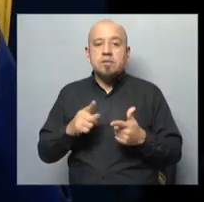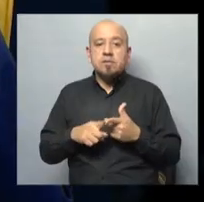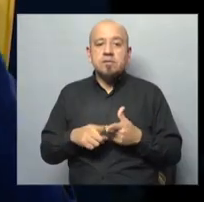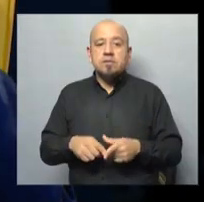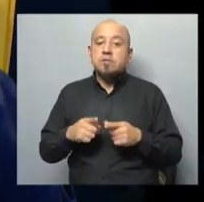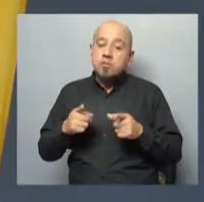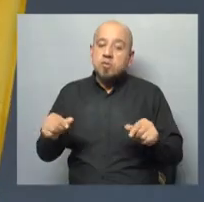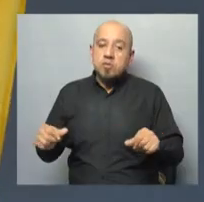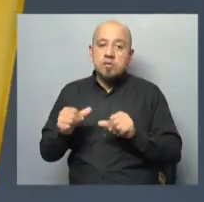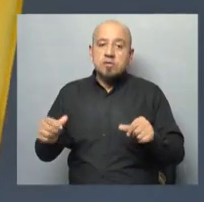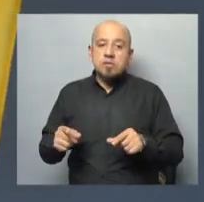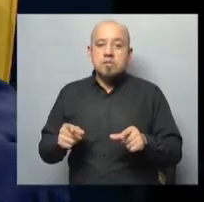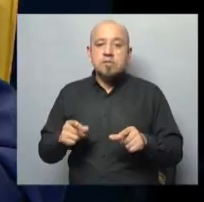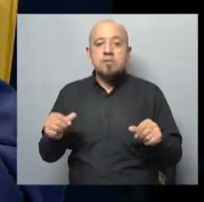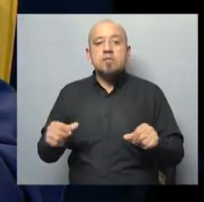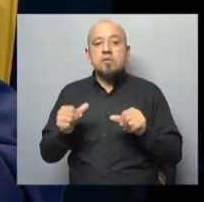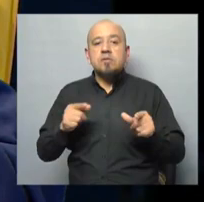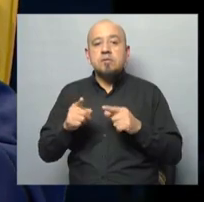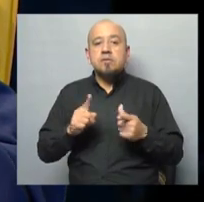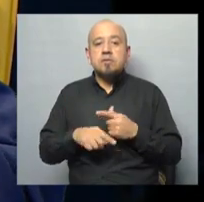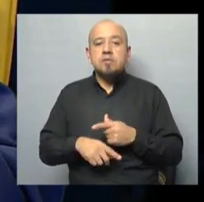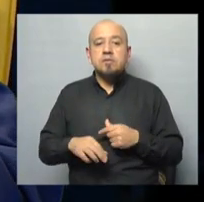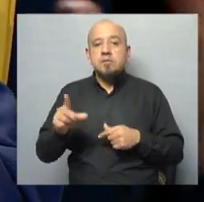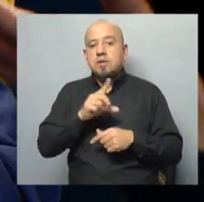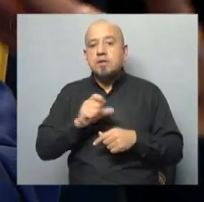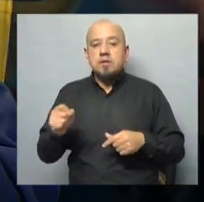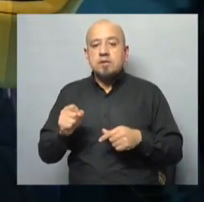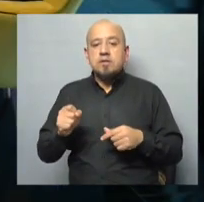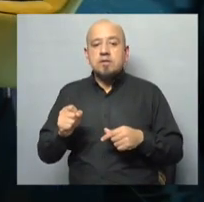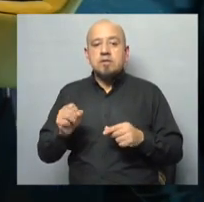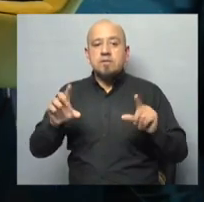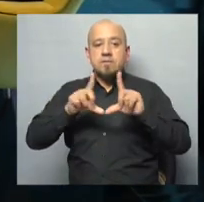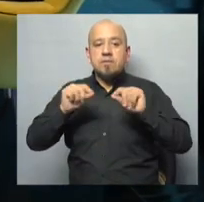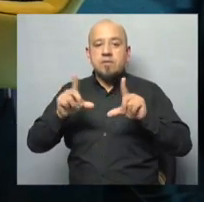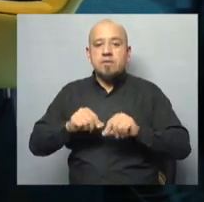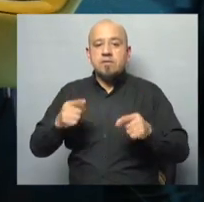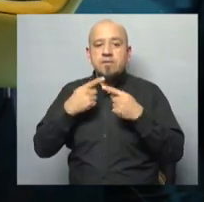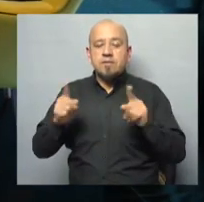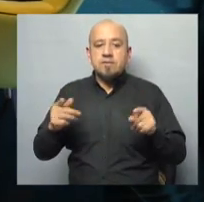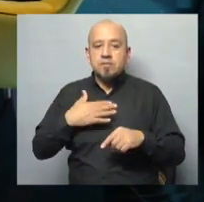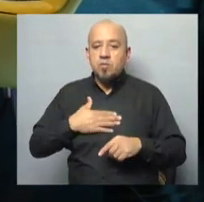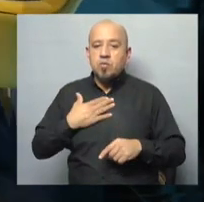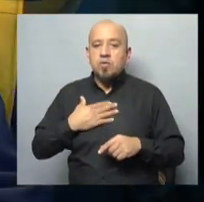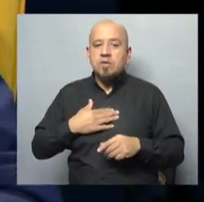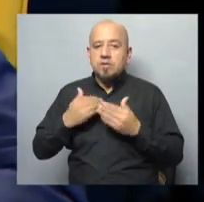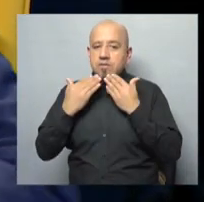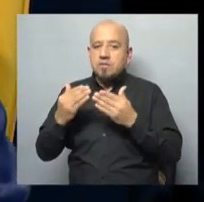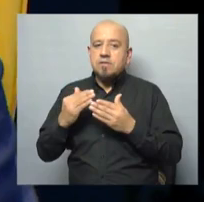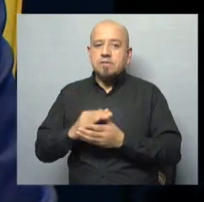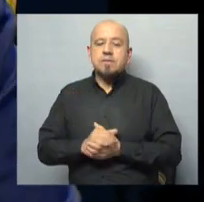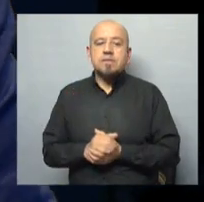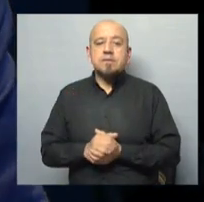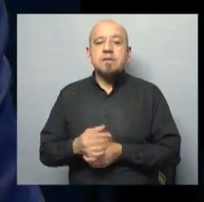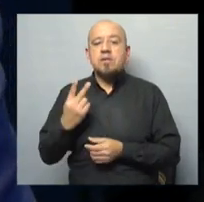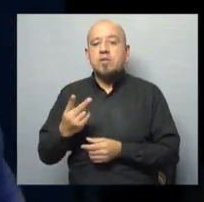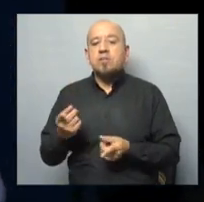cesc y si en fórmulas diferentes pueden convivir si es un gusto de muchas gracias a los